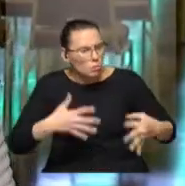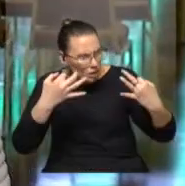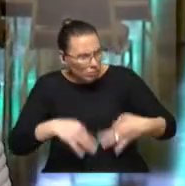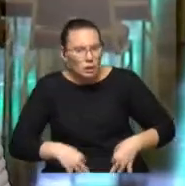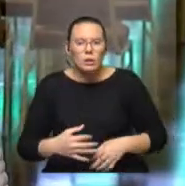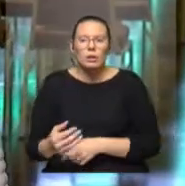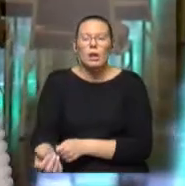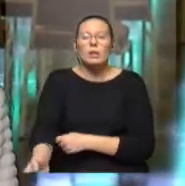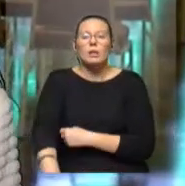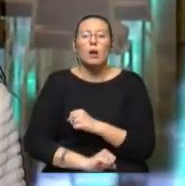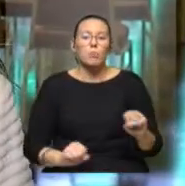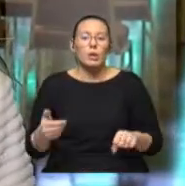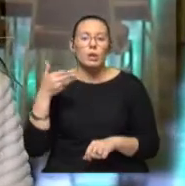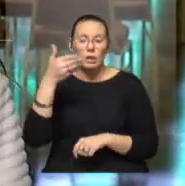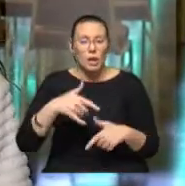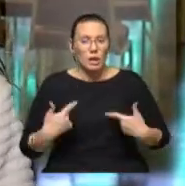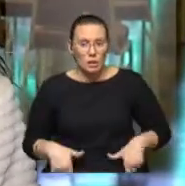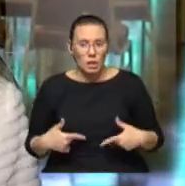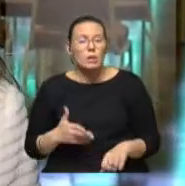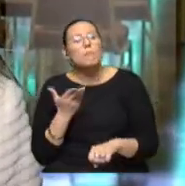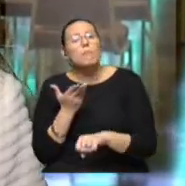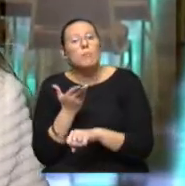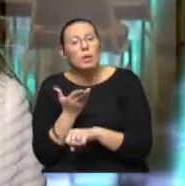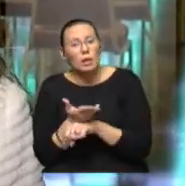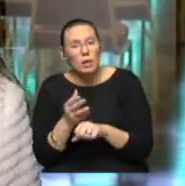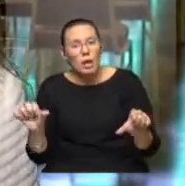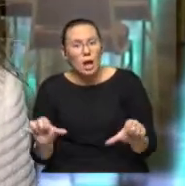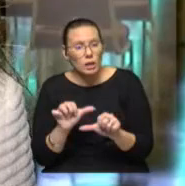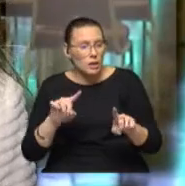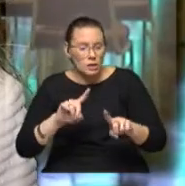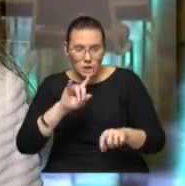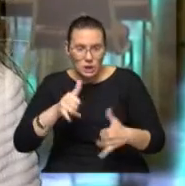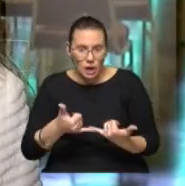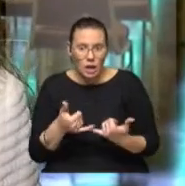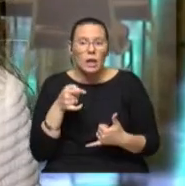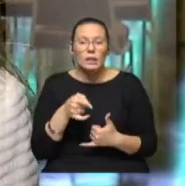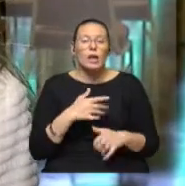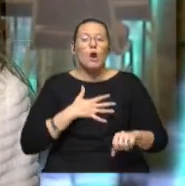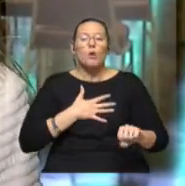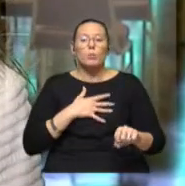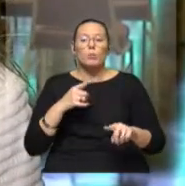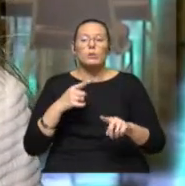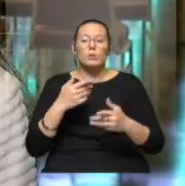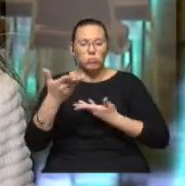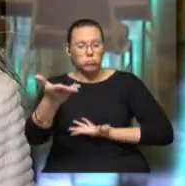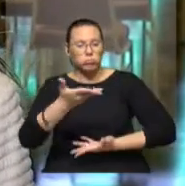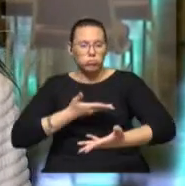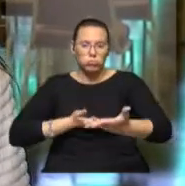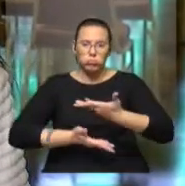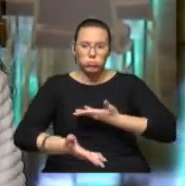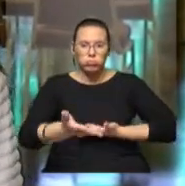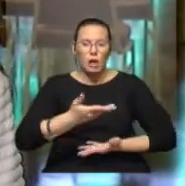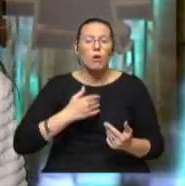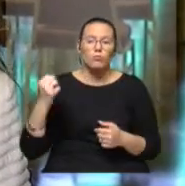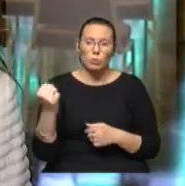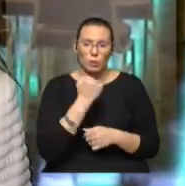adecuadamente, que se puede acudir a la Intendencia y solicitar una acción inmediata. Es decir, este compromiso de ida y vuelta es fundamental,